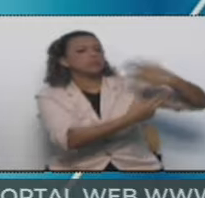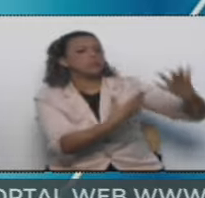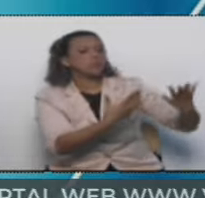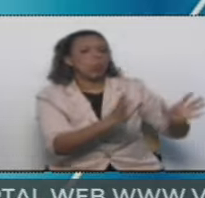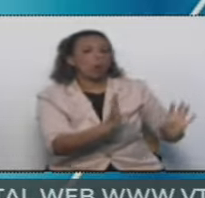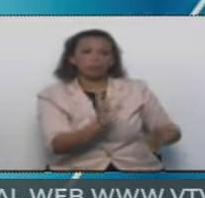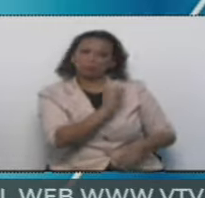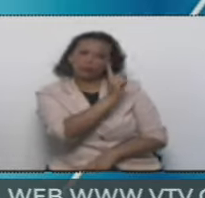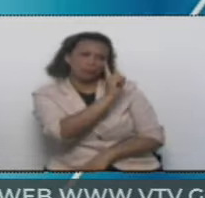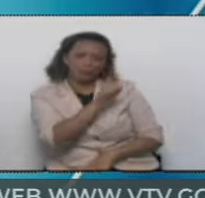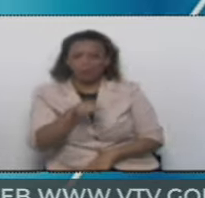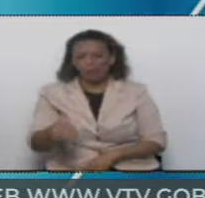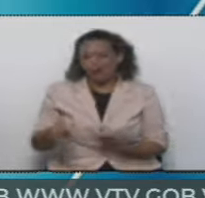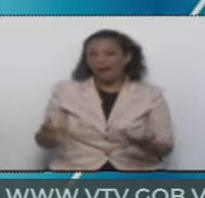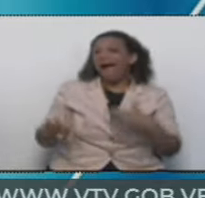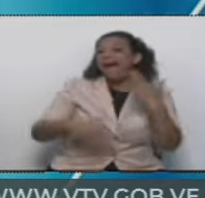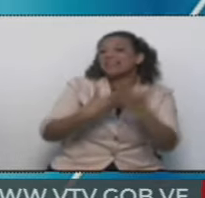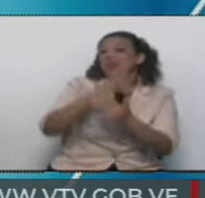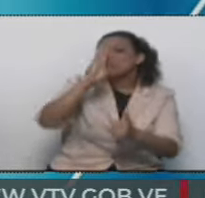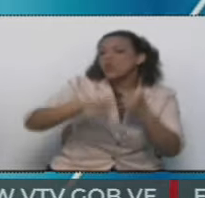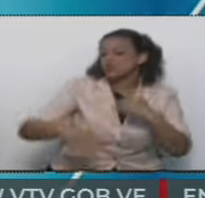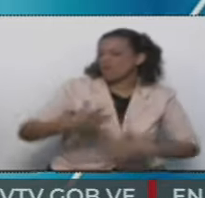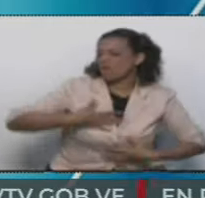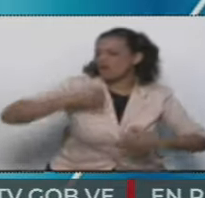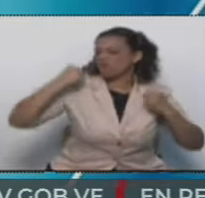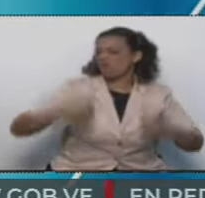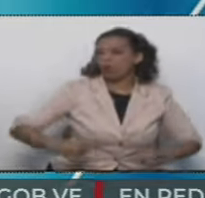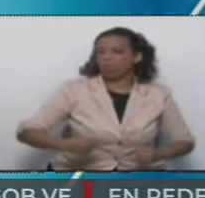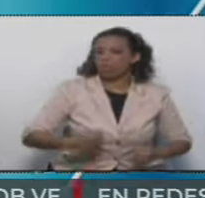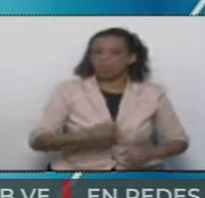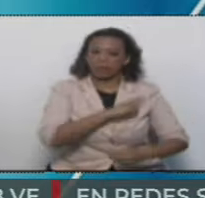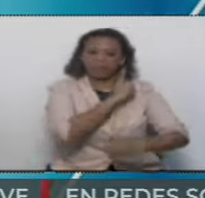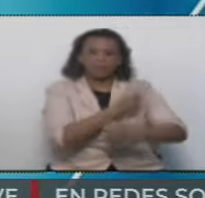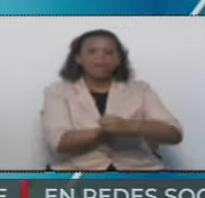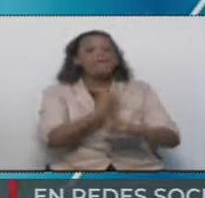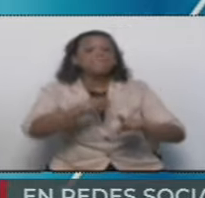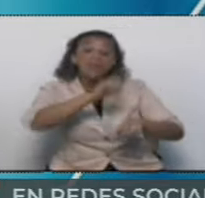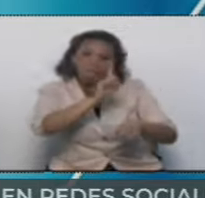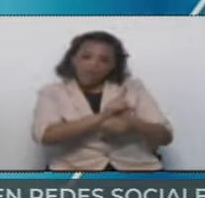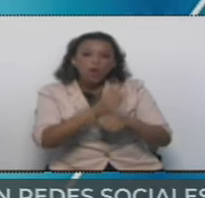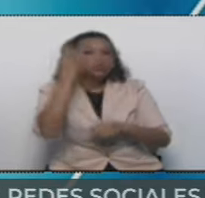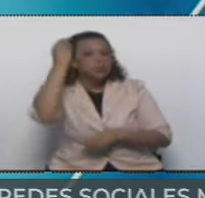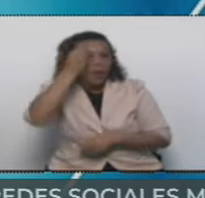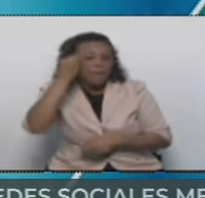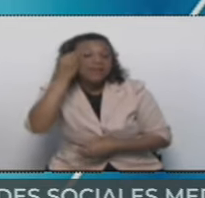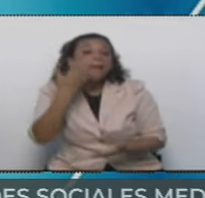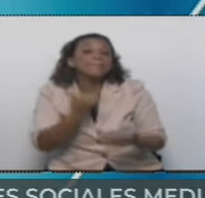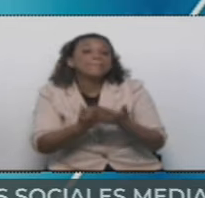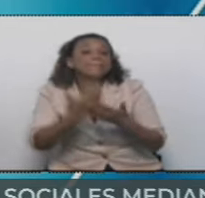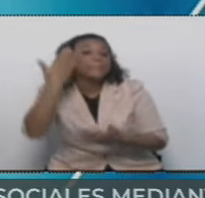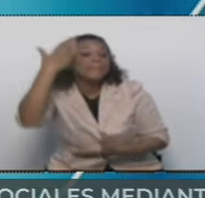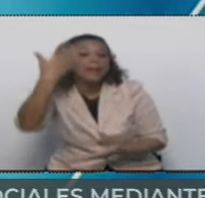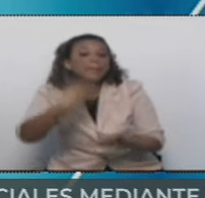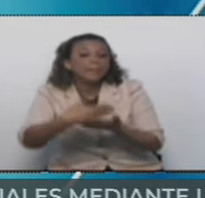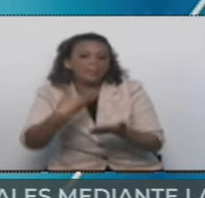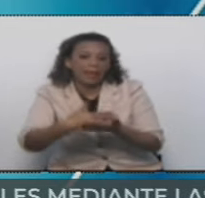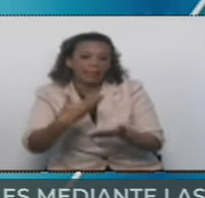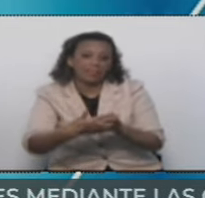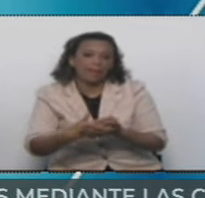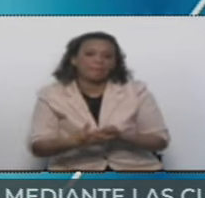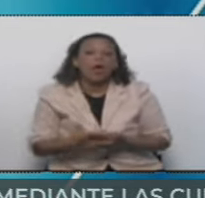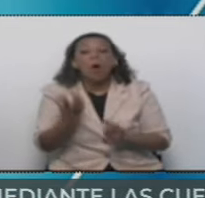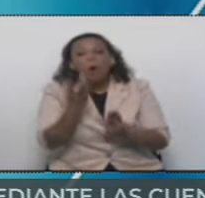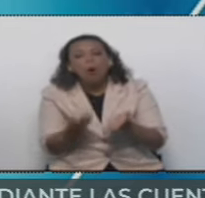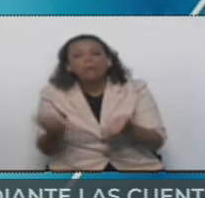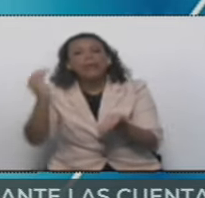yo creo que lo harán hasta el último aliento con toda su fuerza. Primeramente, yo creo que la propuesta principal es